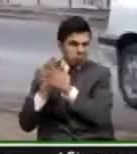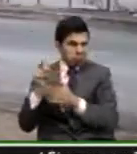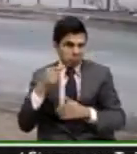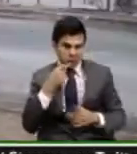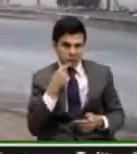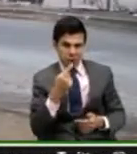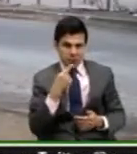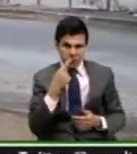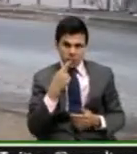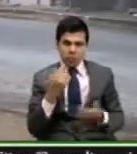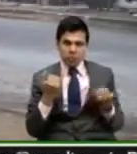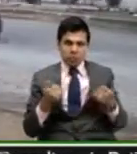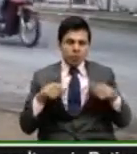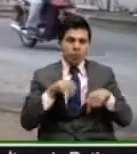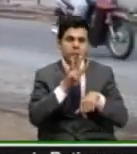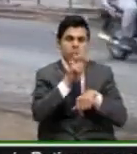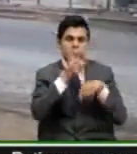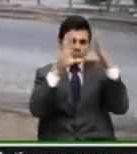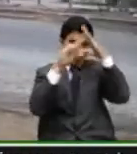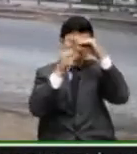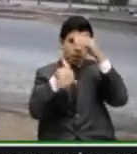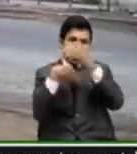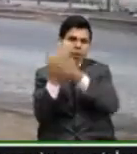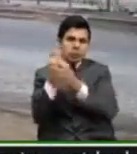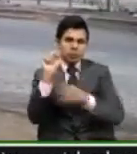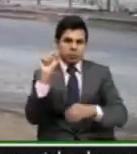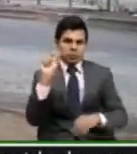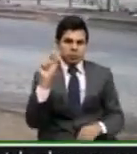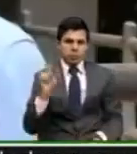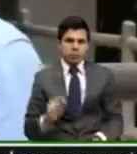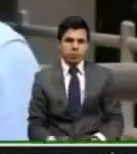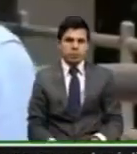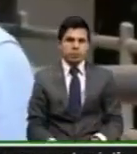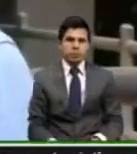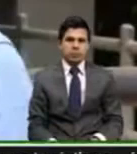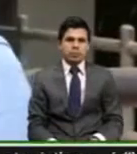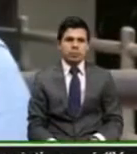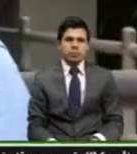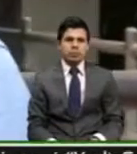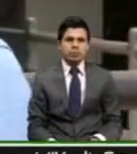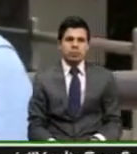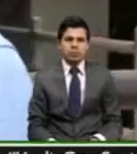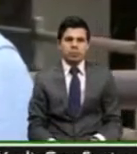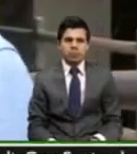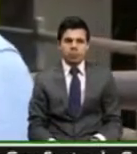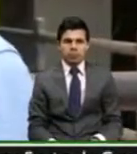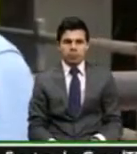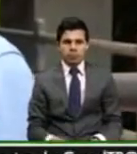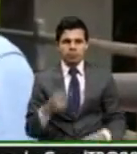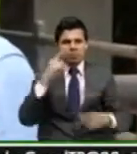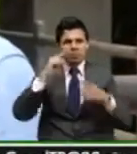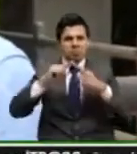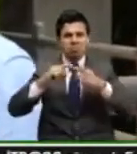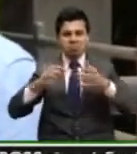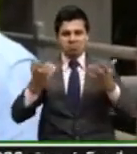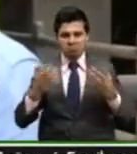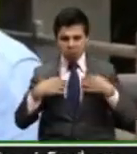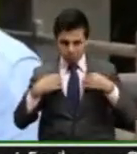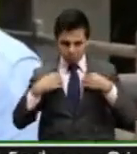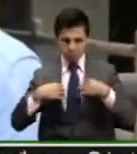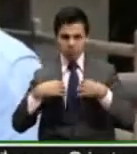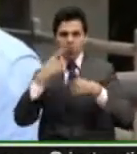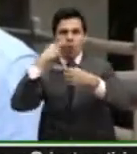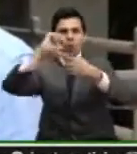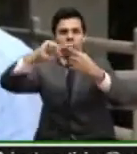de cómo se realizará desde las 9 hasta las 11 de la noche el objetivo es verificar